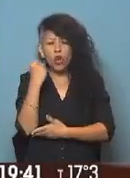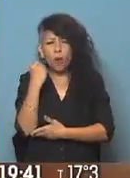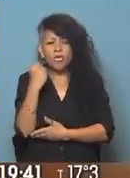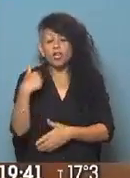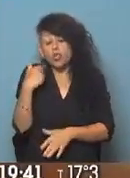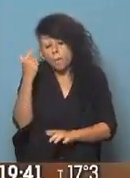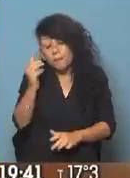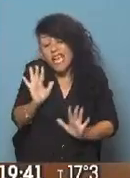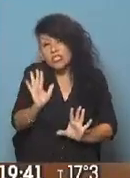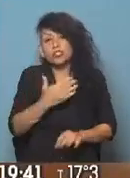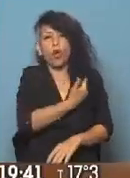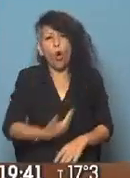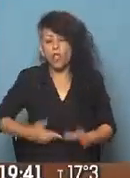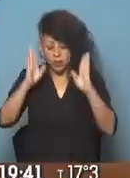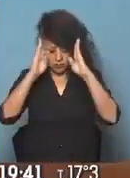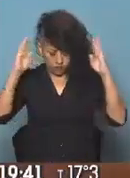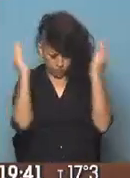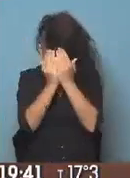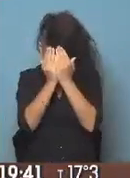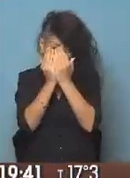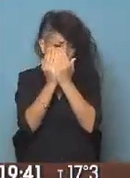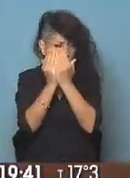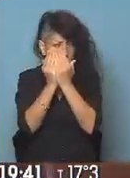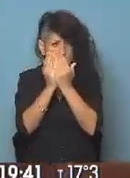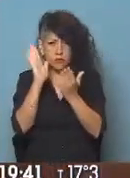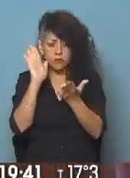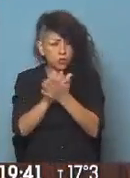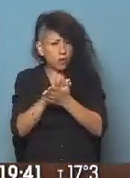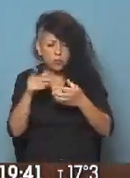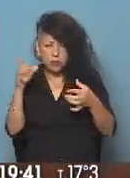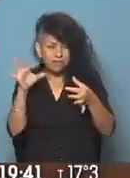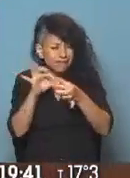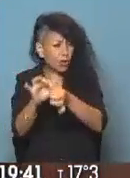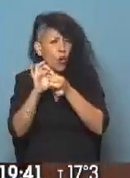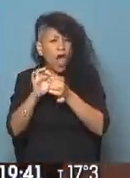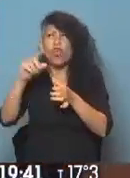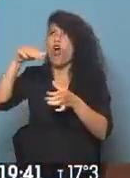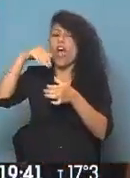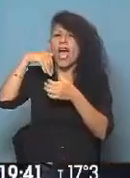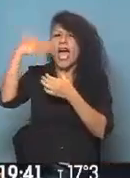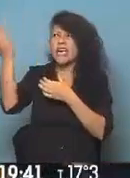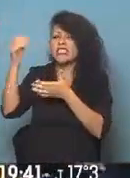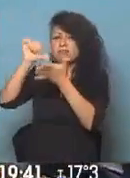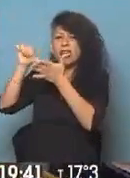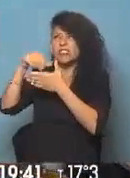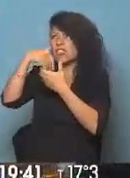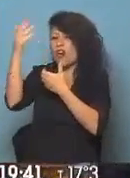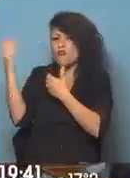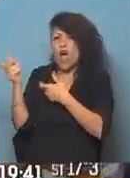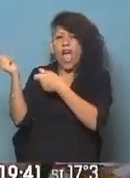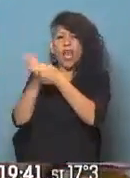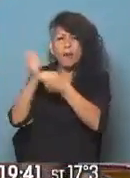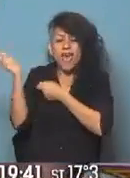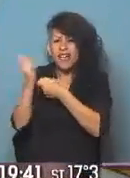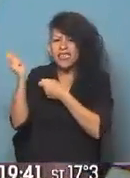encerrado en una visión muy monetaria de la economía argentina, muy vinculado al sector externo, a los mercados, y muy